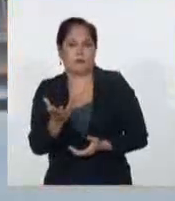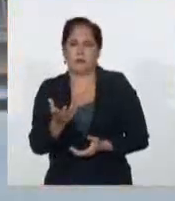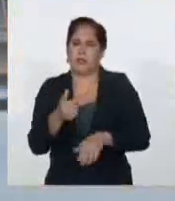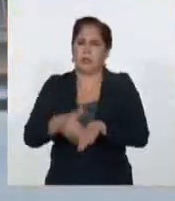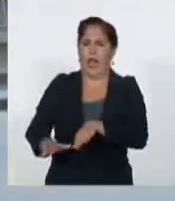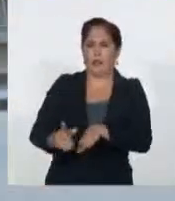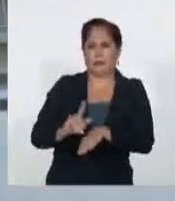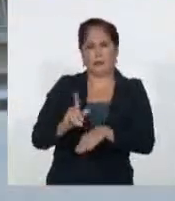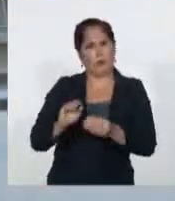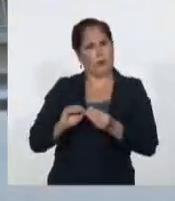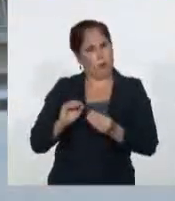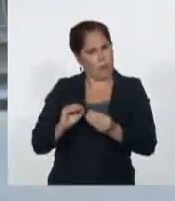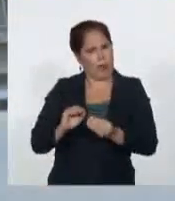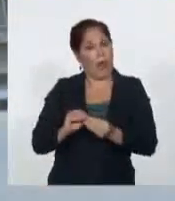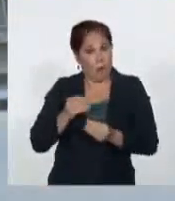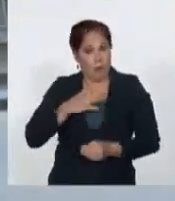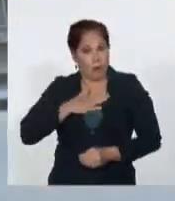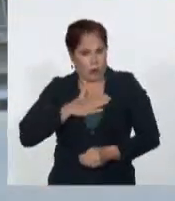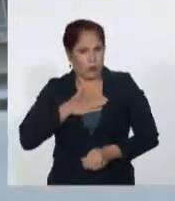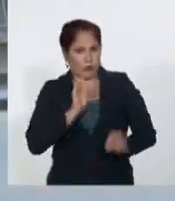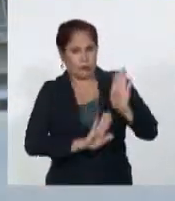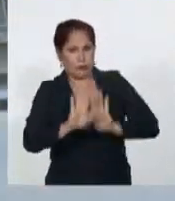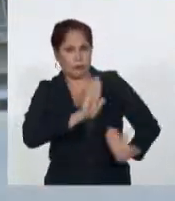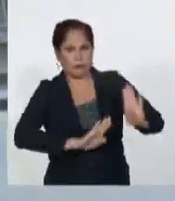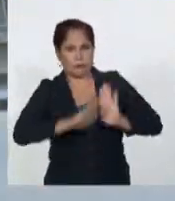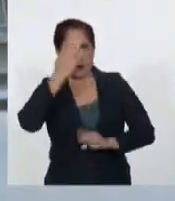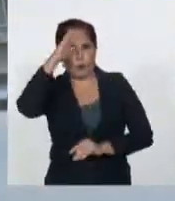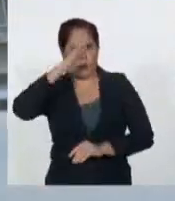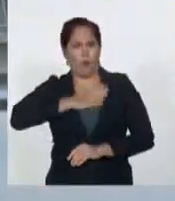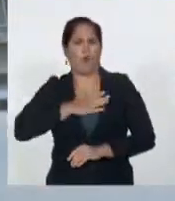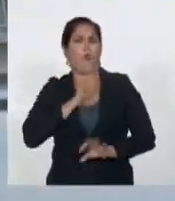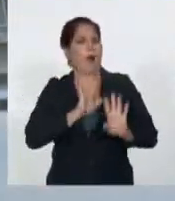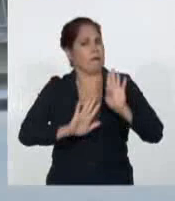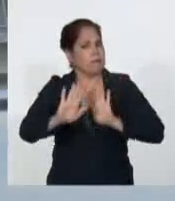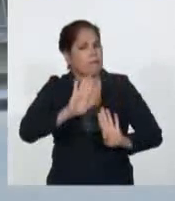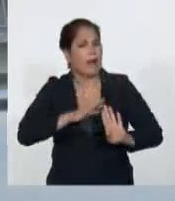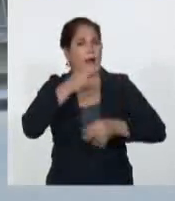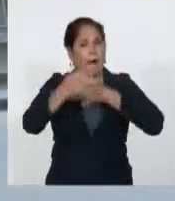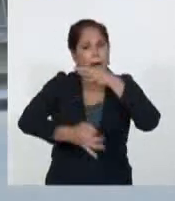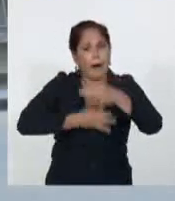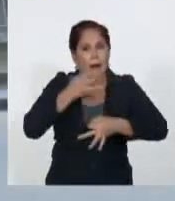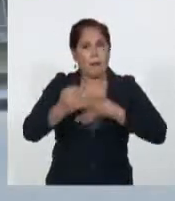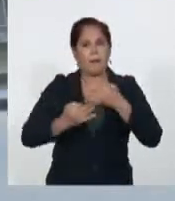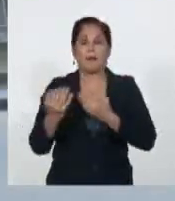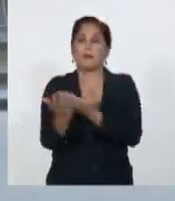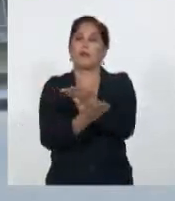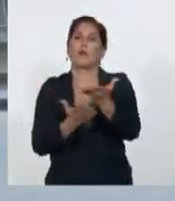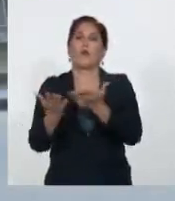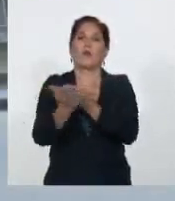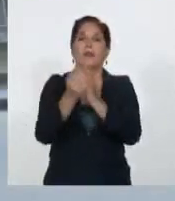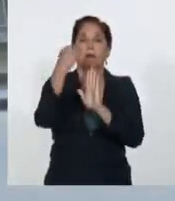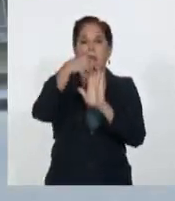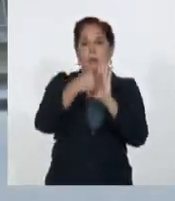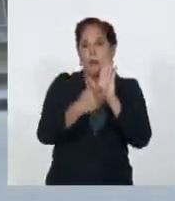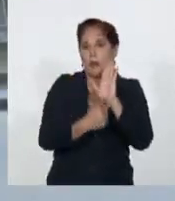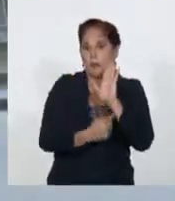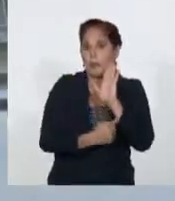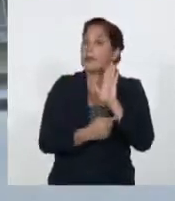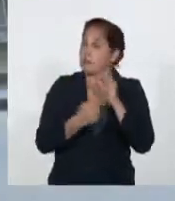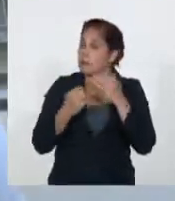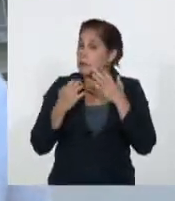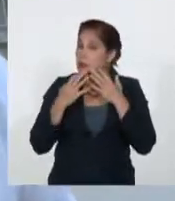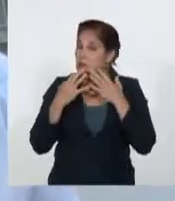cosas que decir Y por supuesto compartir este Universo de elementos y los retos que también